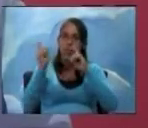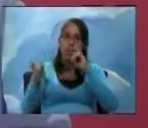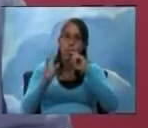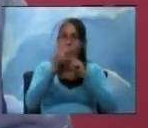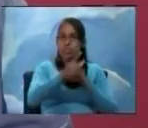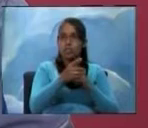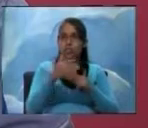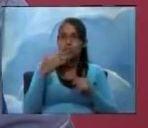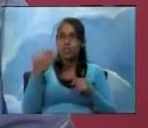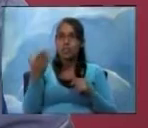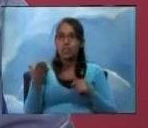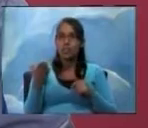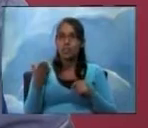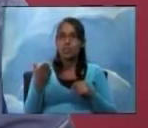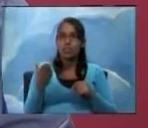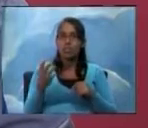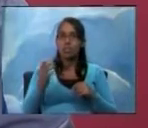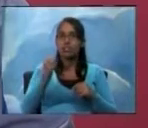personas que